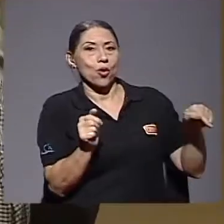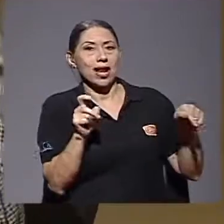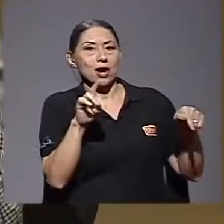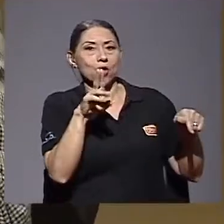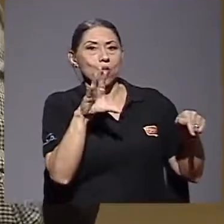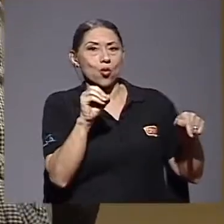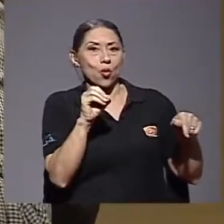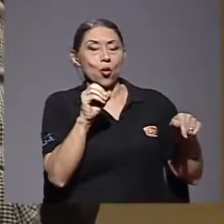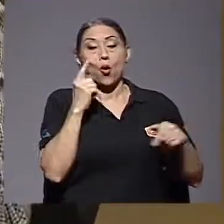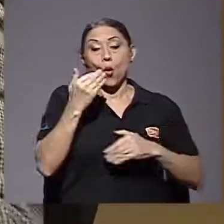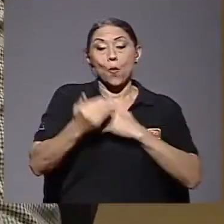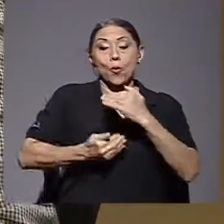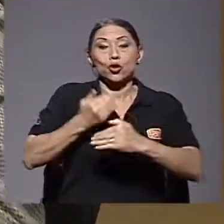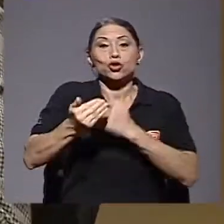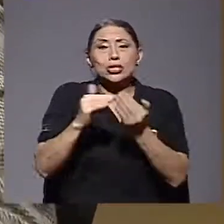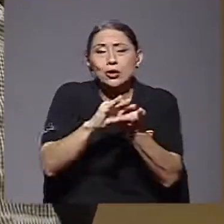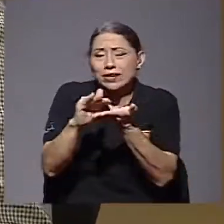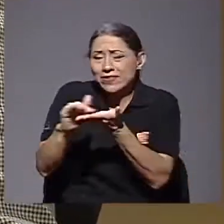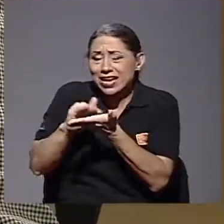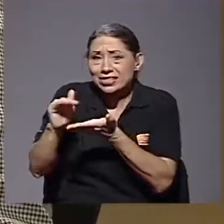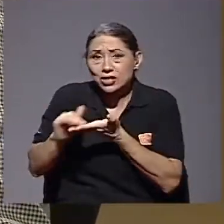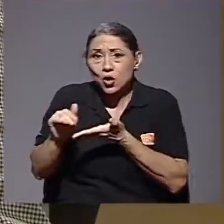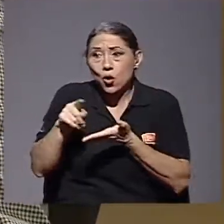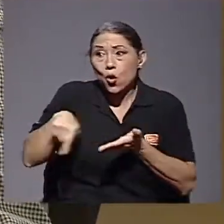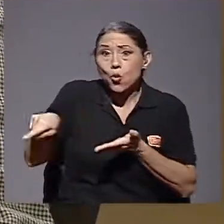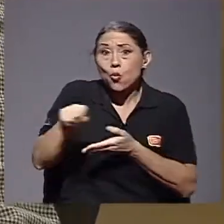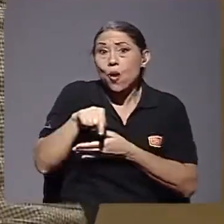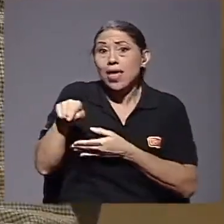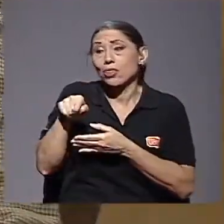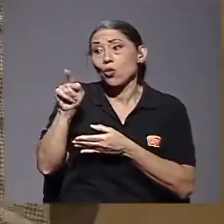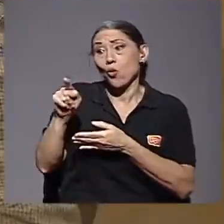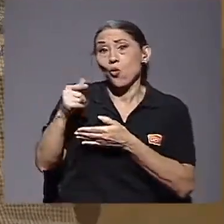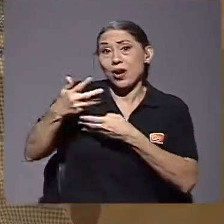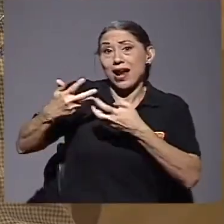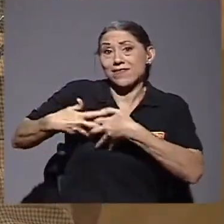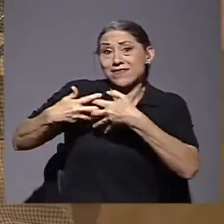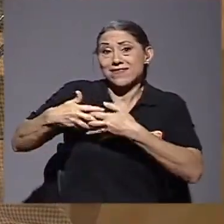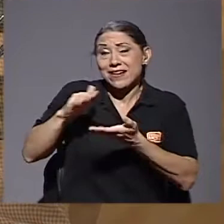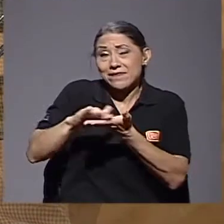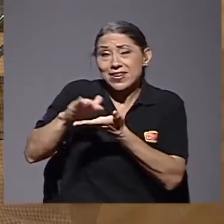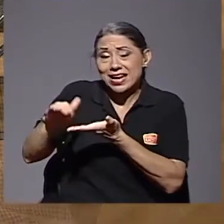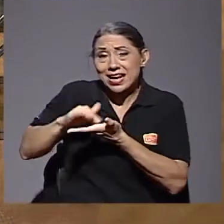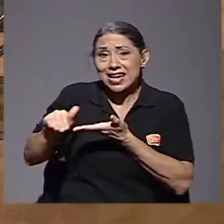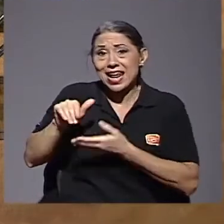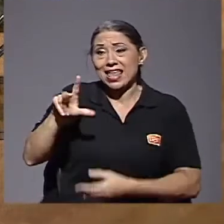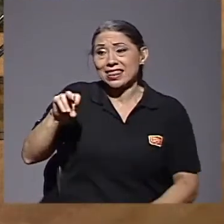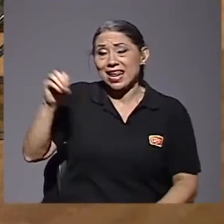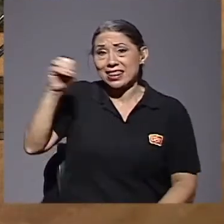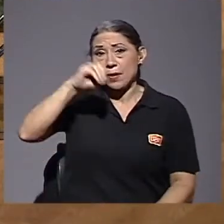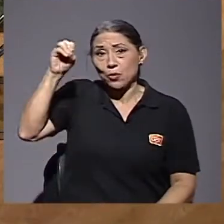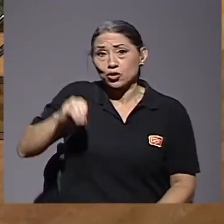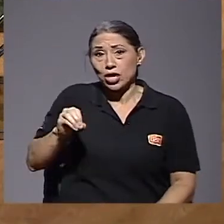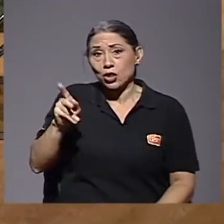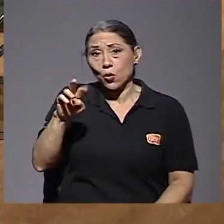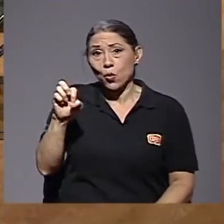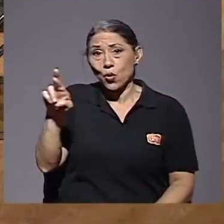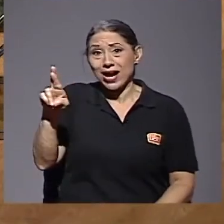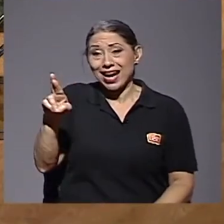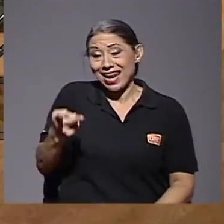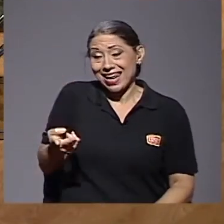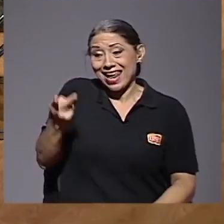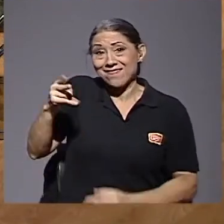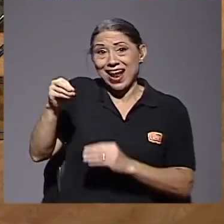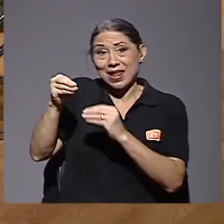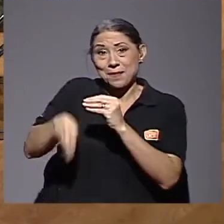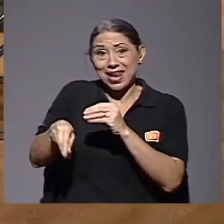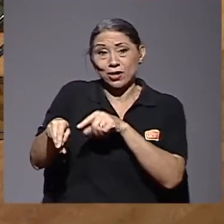una refinería produce 40, 30% búnker, que vale menos que el crudo, por lo tanto, normalmente son refinerías